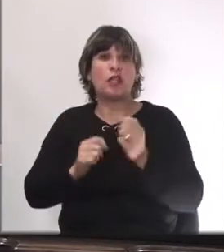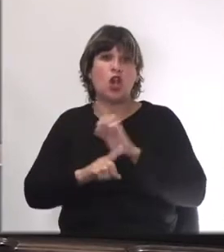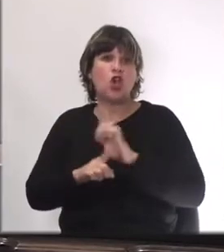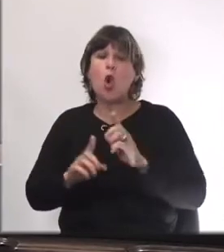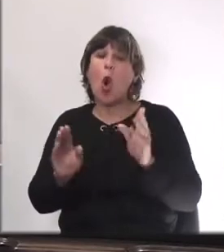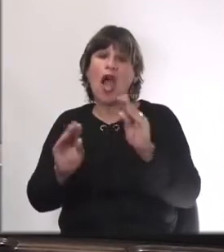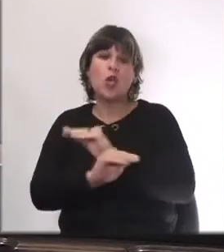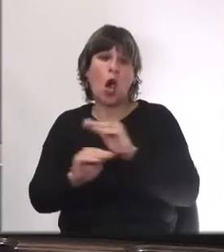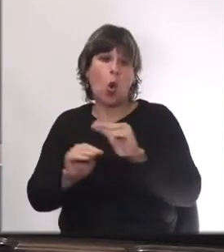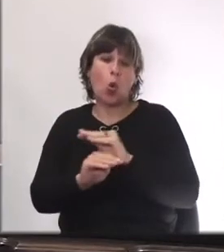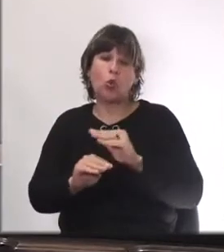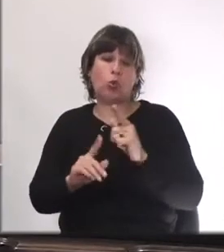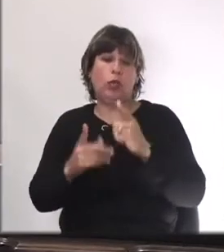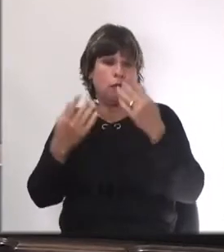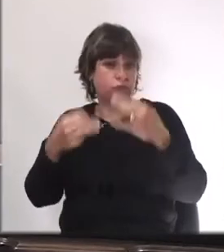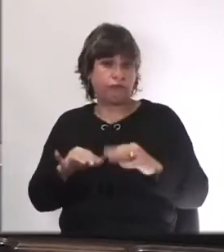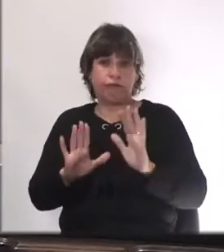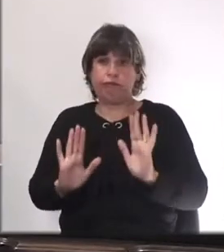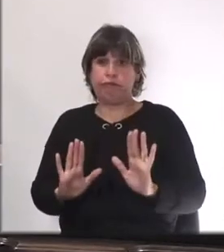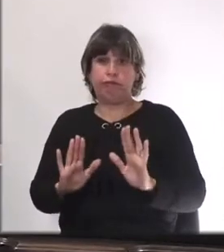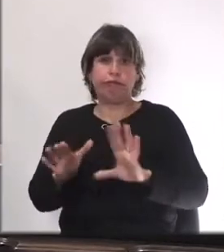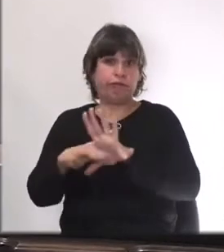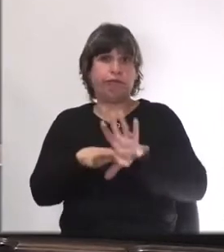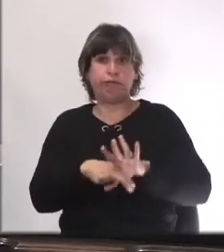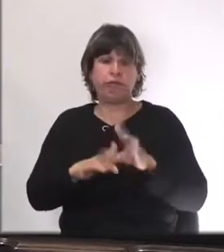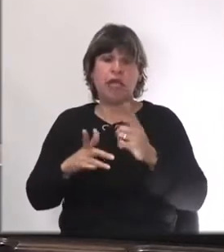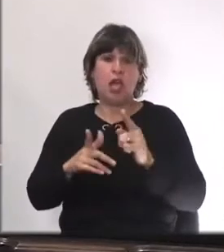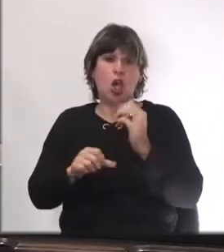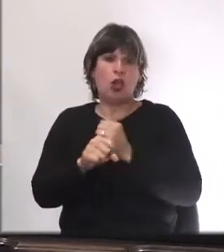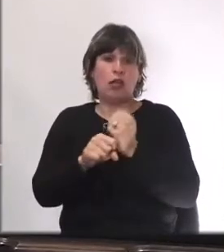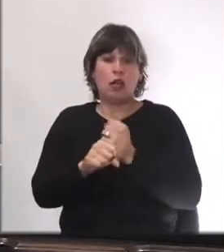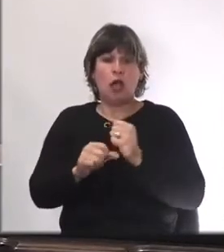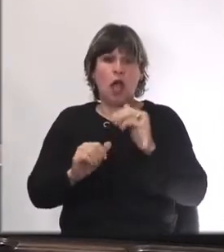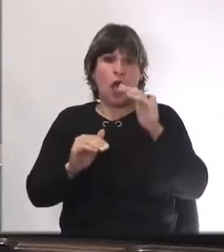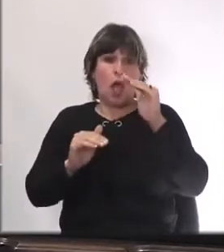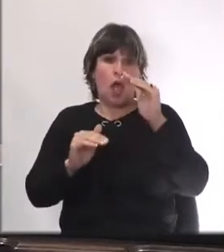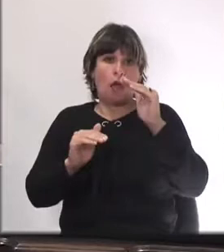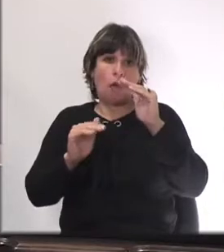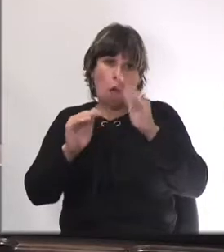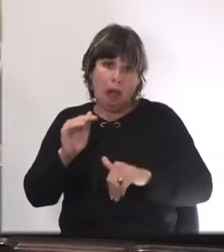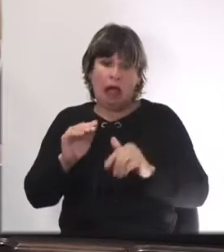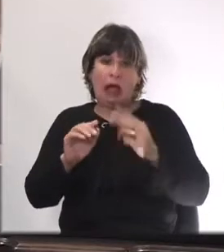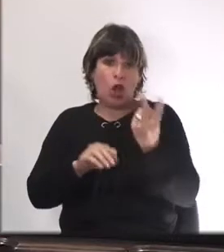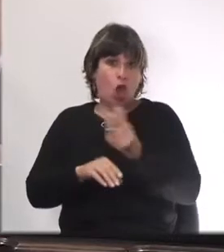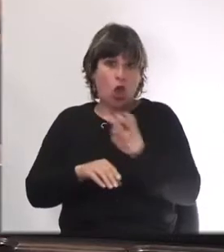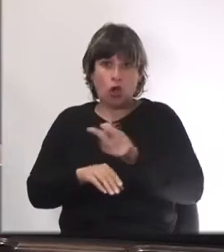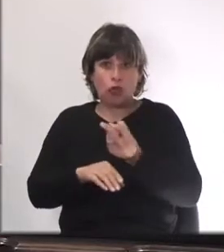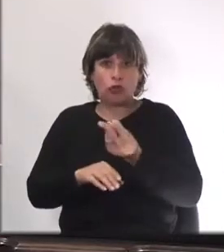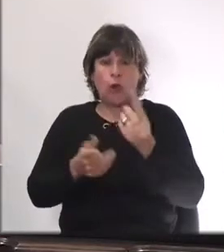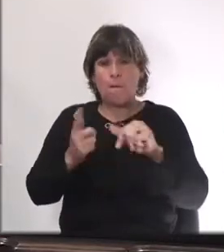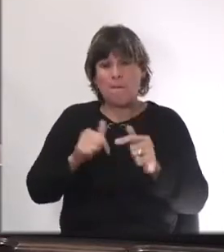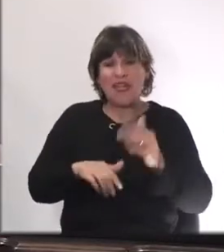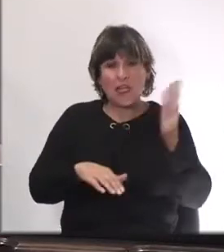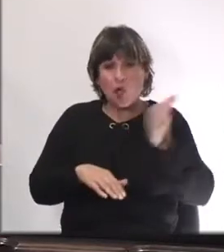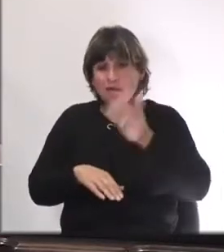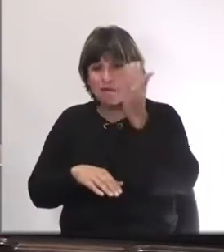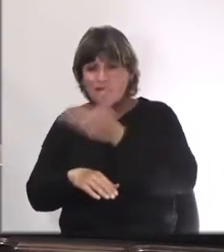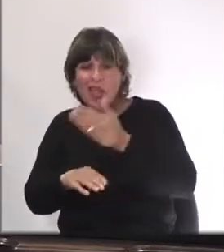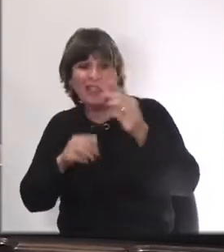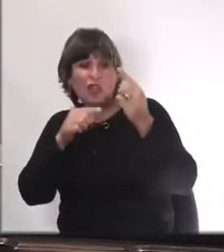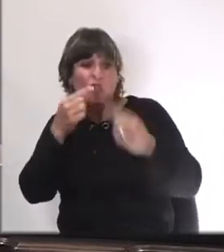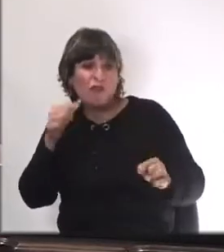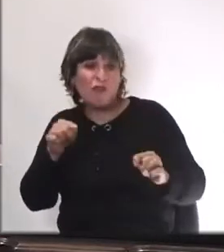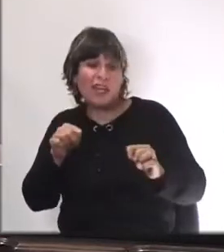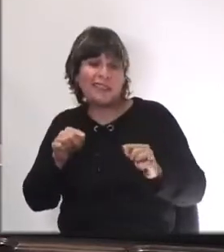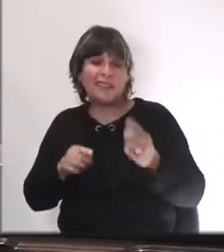ajuste coherente en la proyección del empleo. O sea, bajan los dos, pero las tasas a las que bajan son distintas.